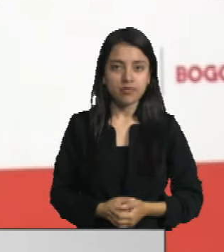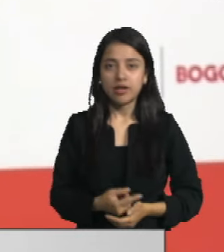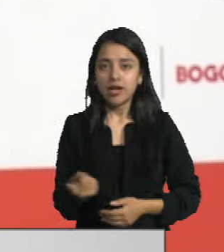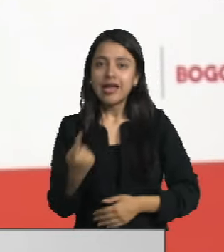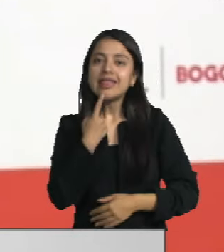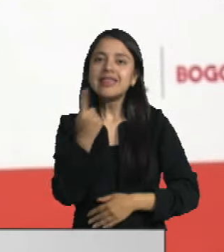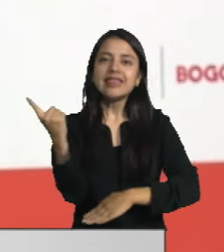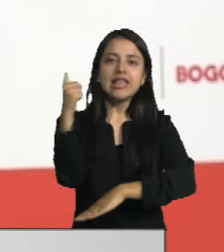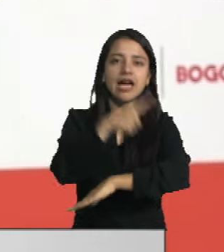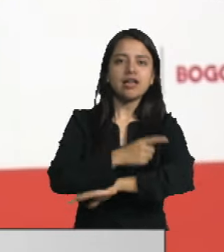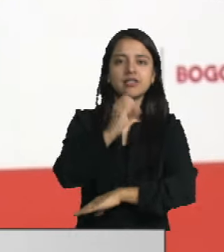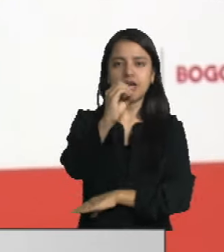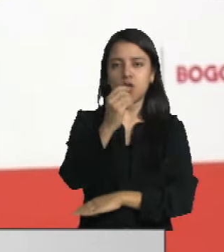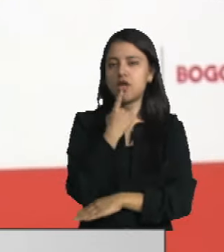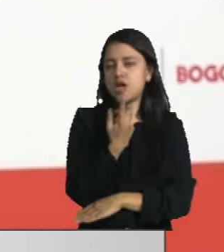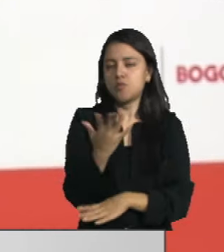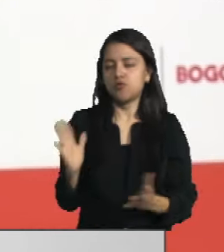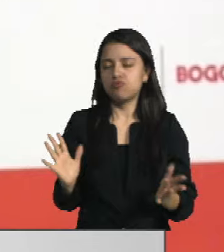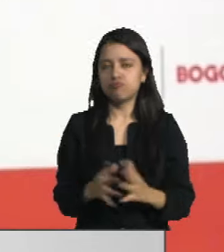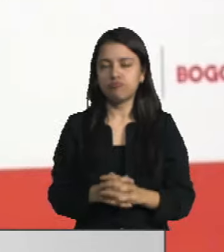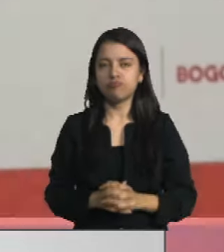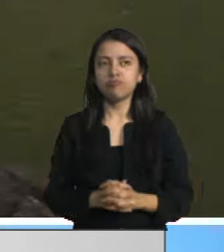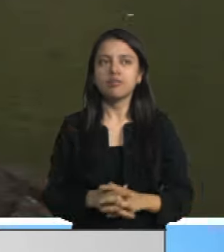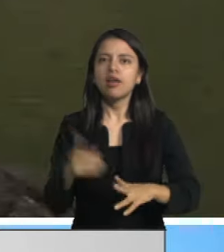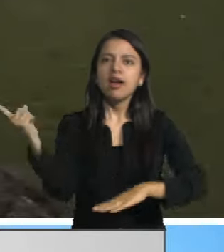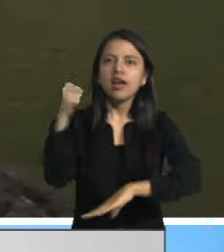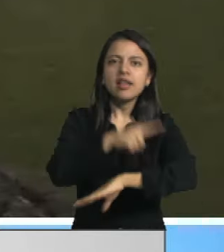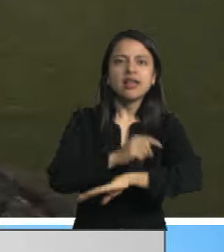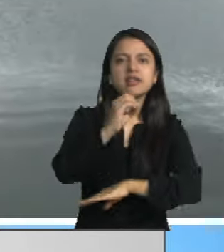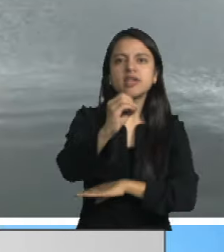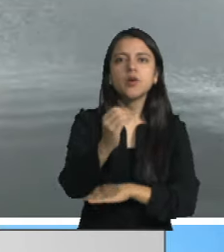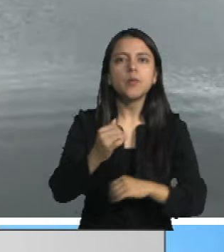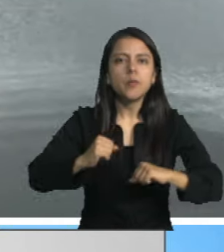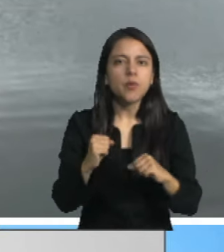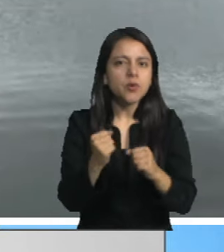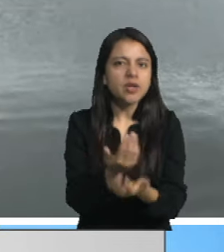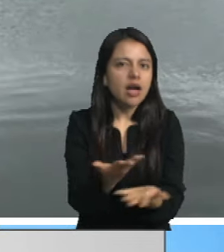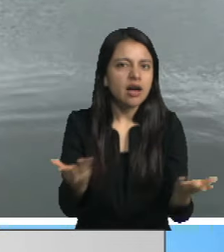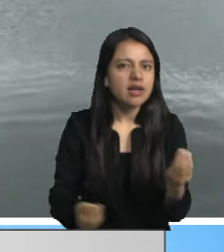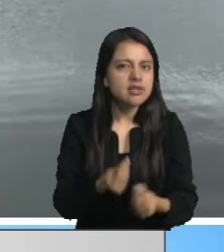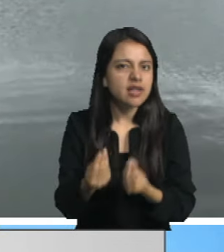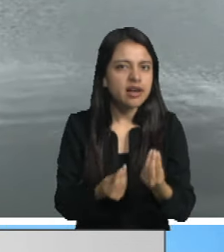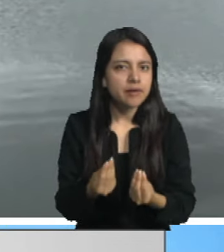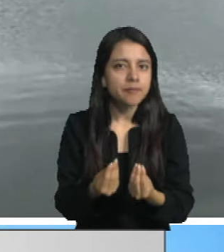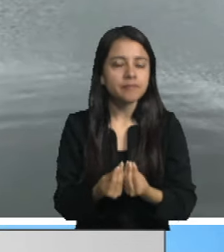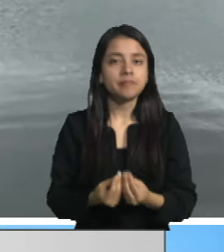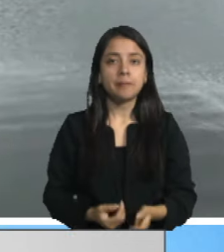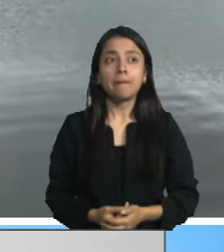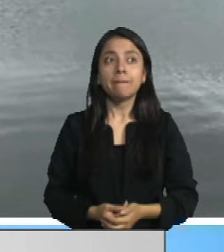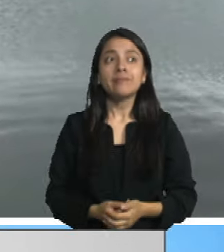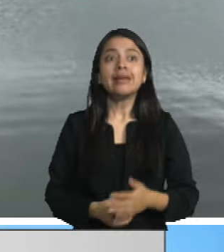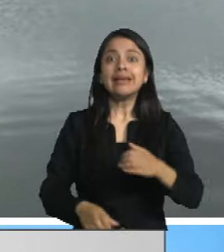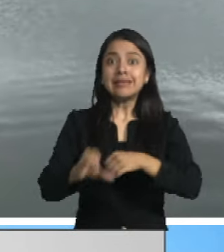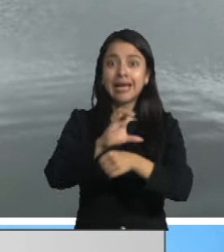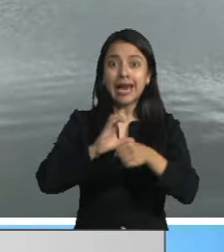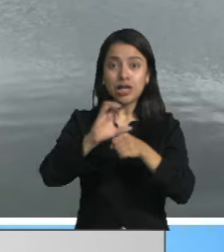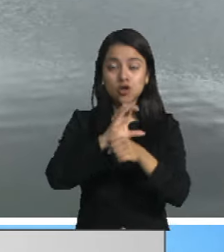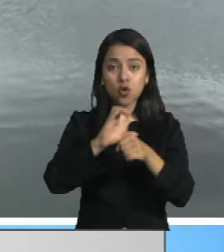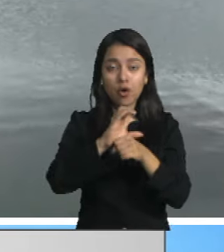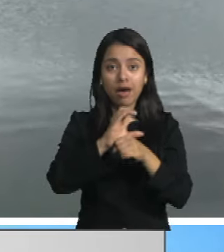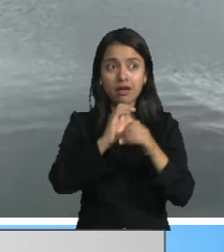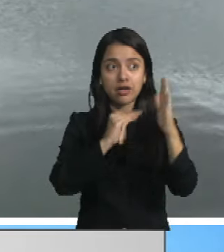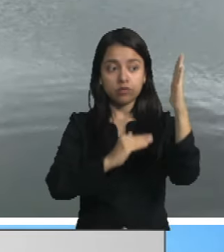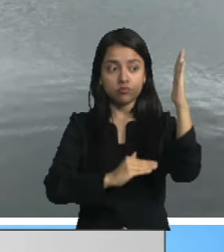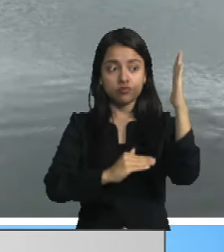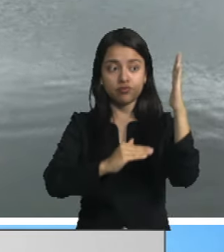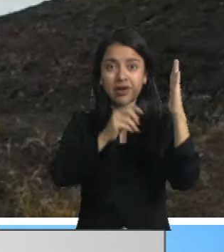cual le hemos llamado el día cero, el día cero para Bogotá. Si la ciudad llega a ese nivel, si el nivel